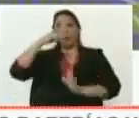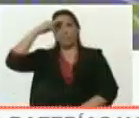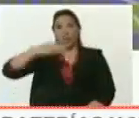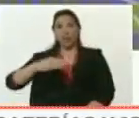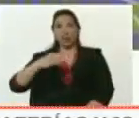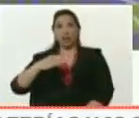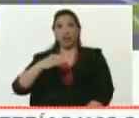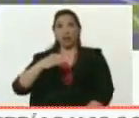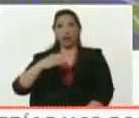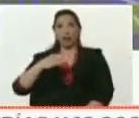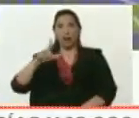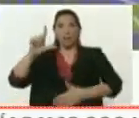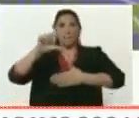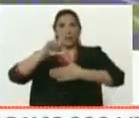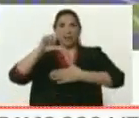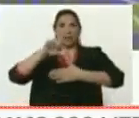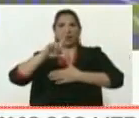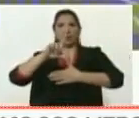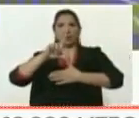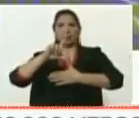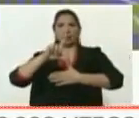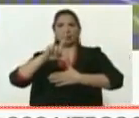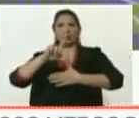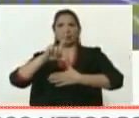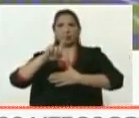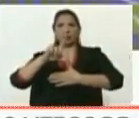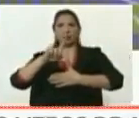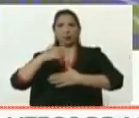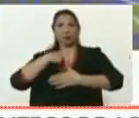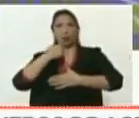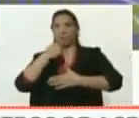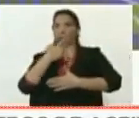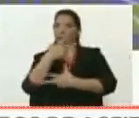militares a la América Latina? Yo digo no.